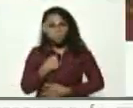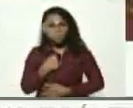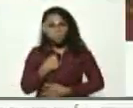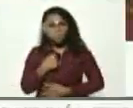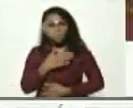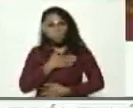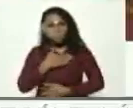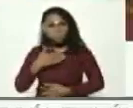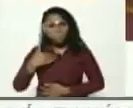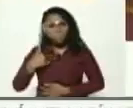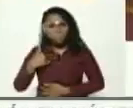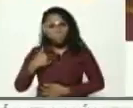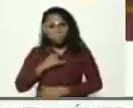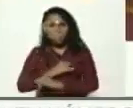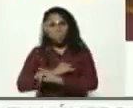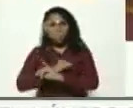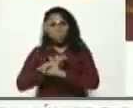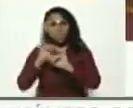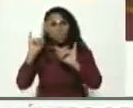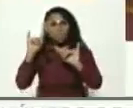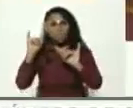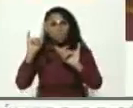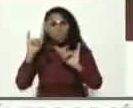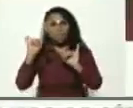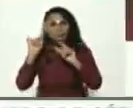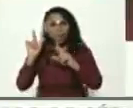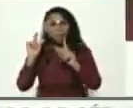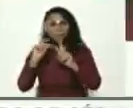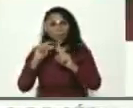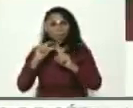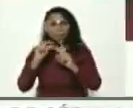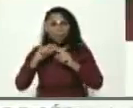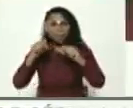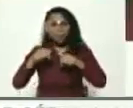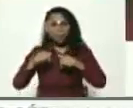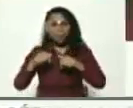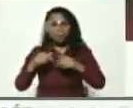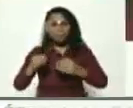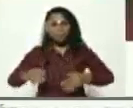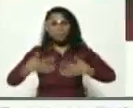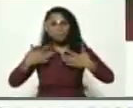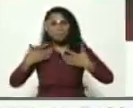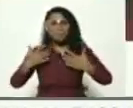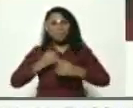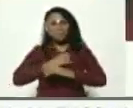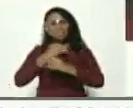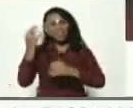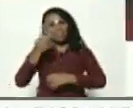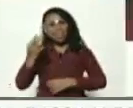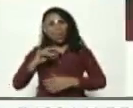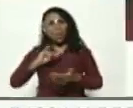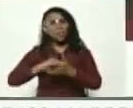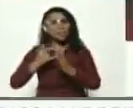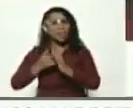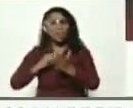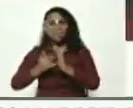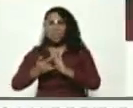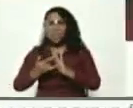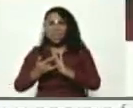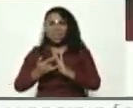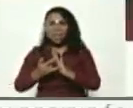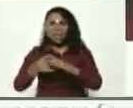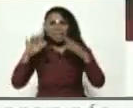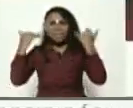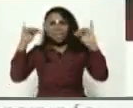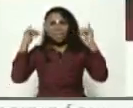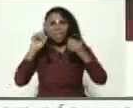quería culminar estas palabras de alegría realmente de lo que significa